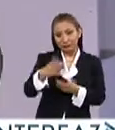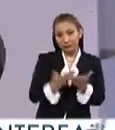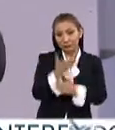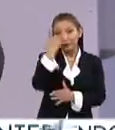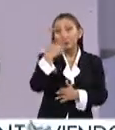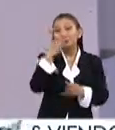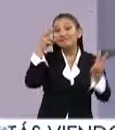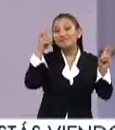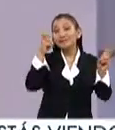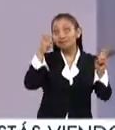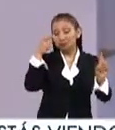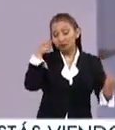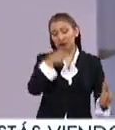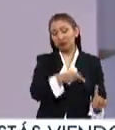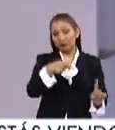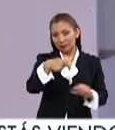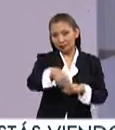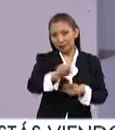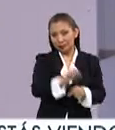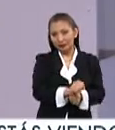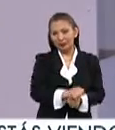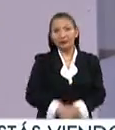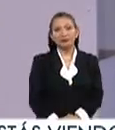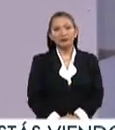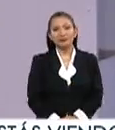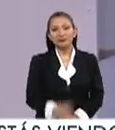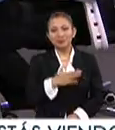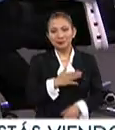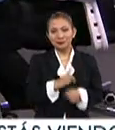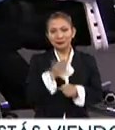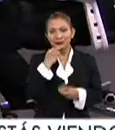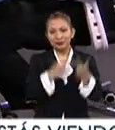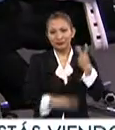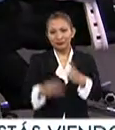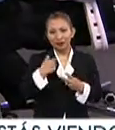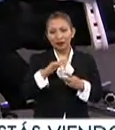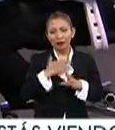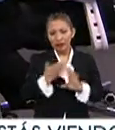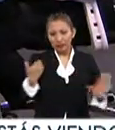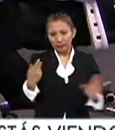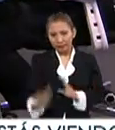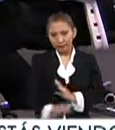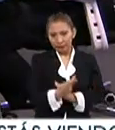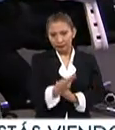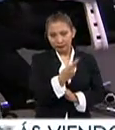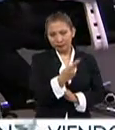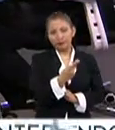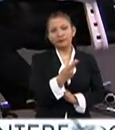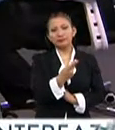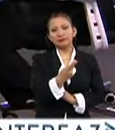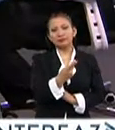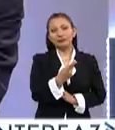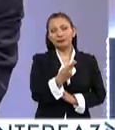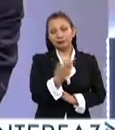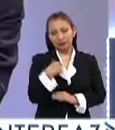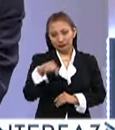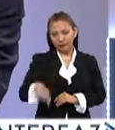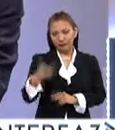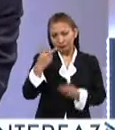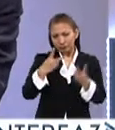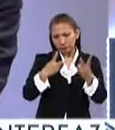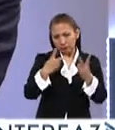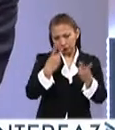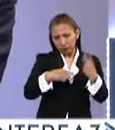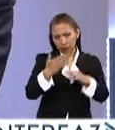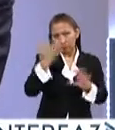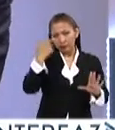mañana para hablar del tema que nos compete esta semana, ¿no? Así es. De entrada, déjame preguntarte, cuando viniste,